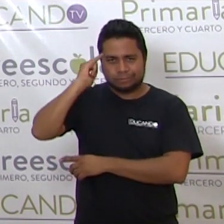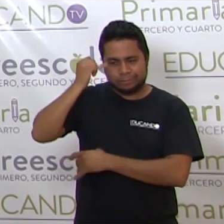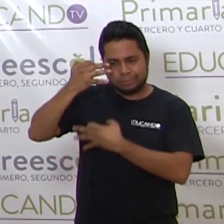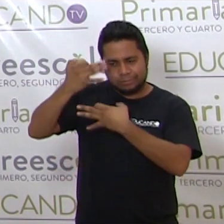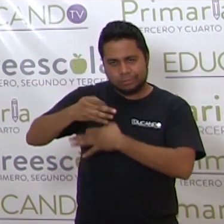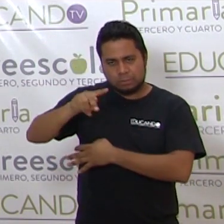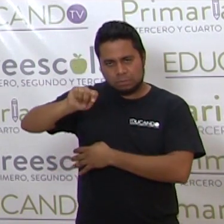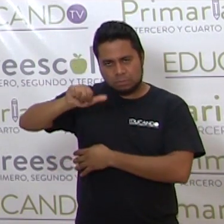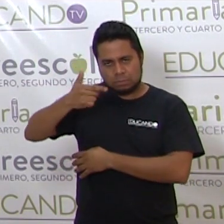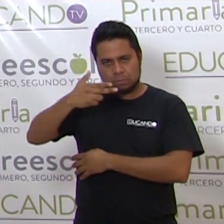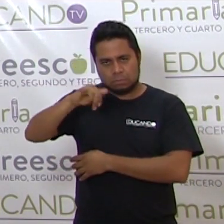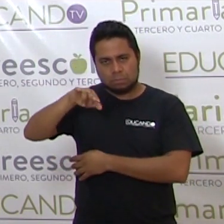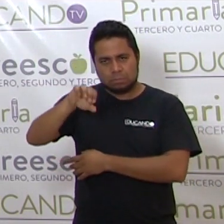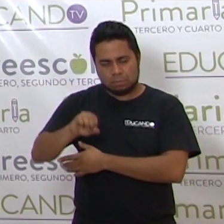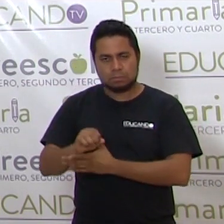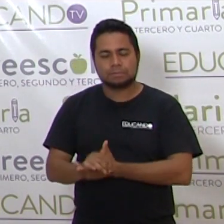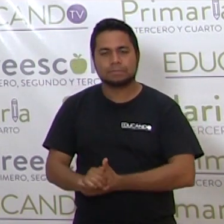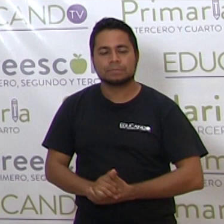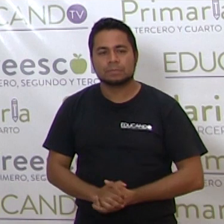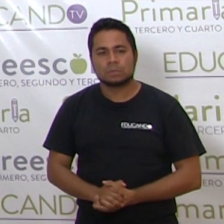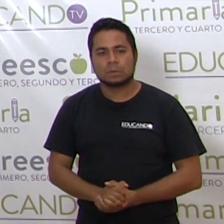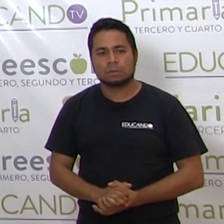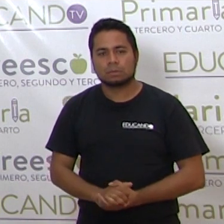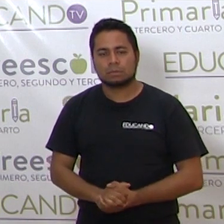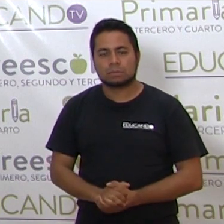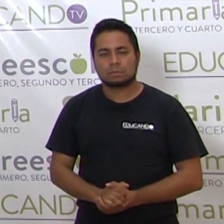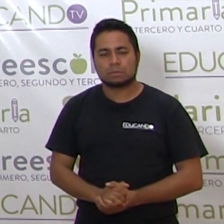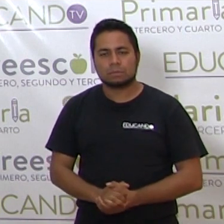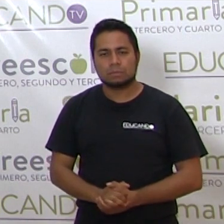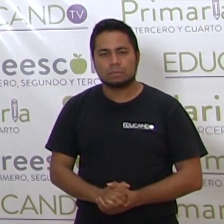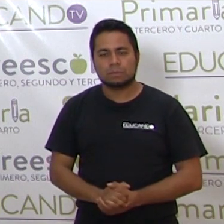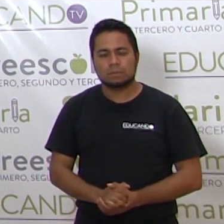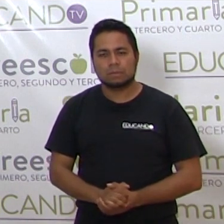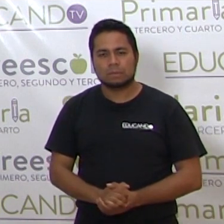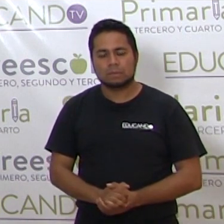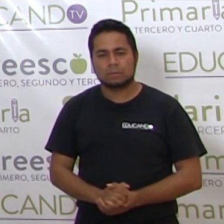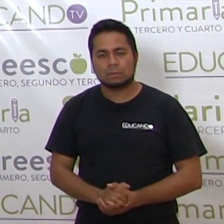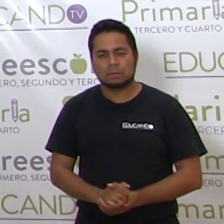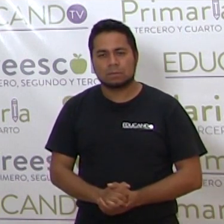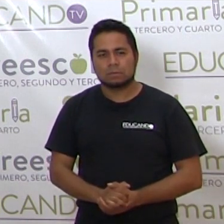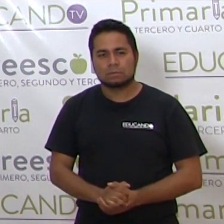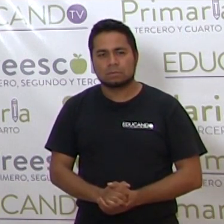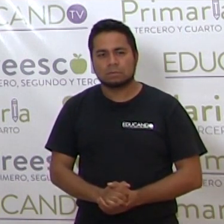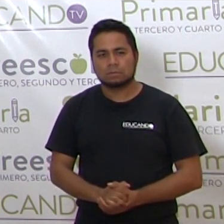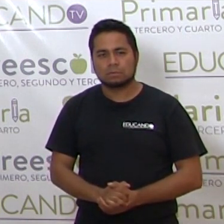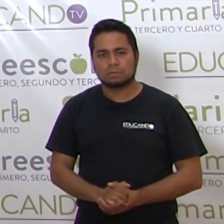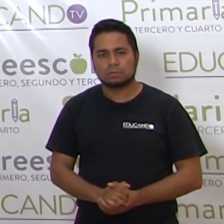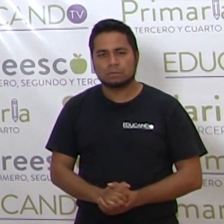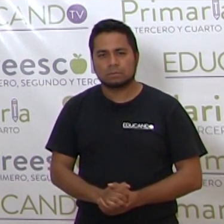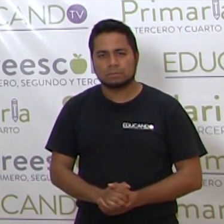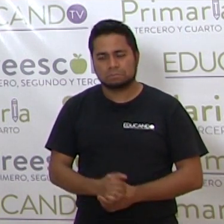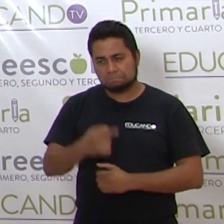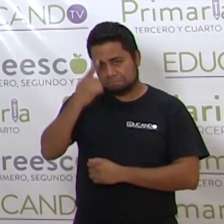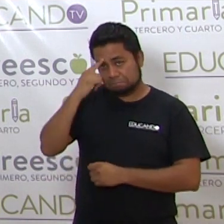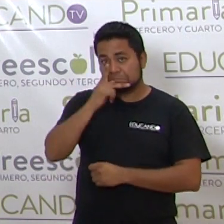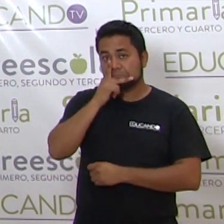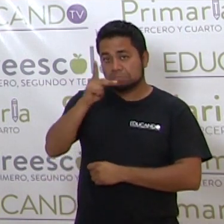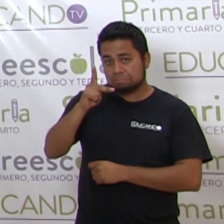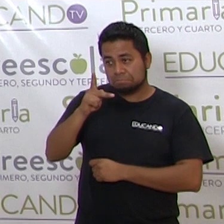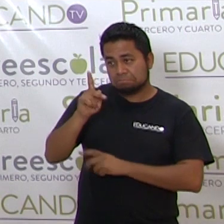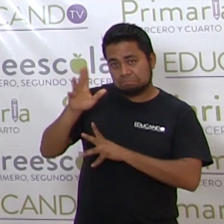bien la primera palabra en está y no que obviamente yo no hablo